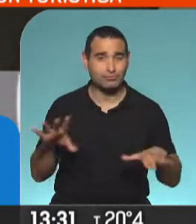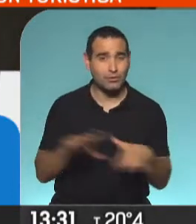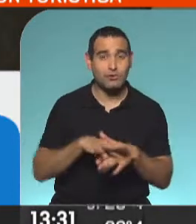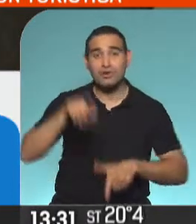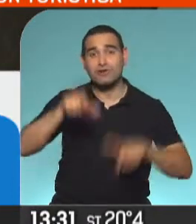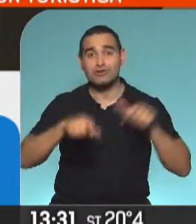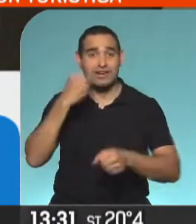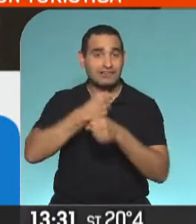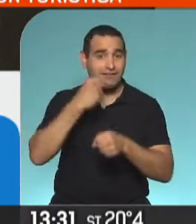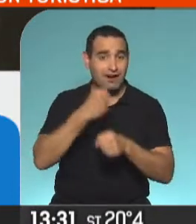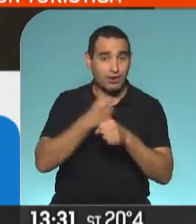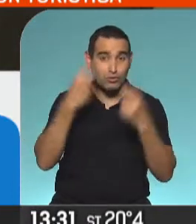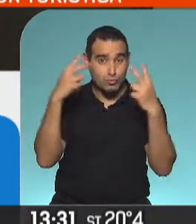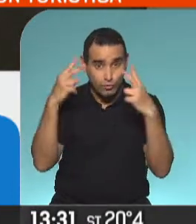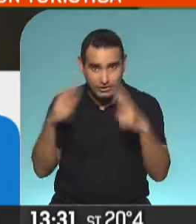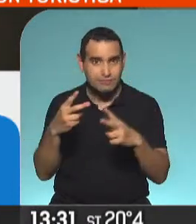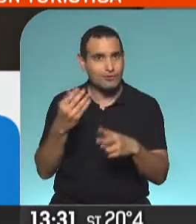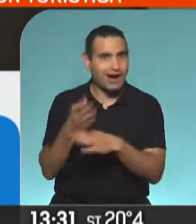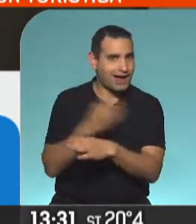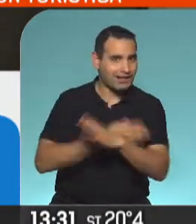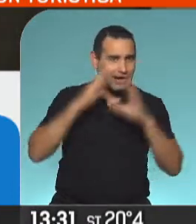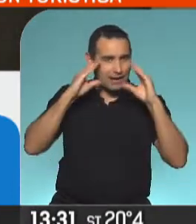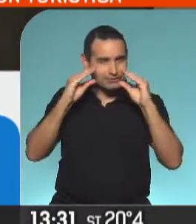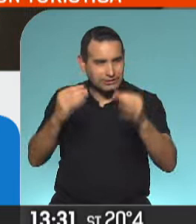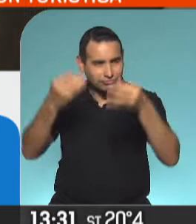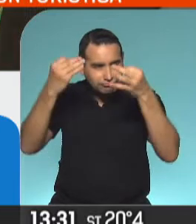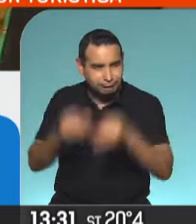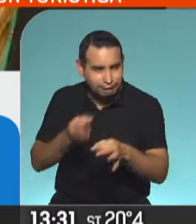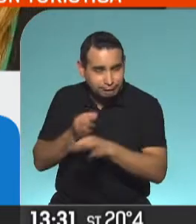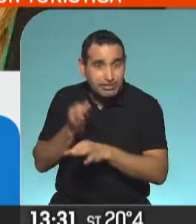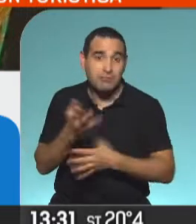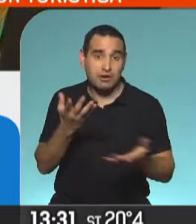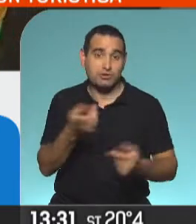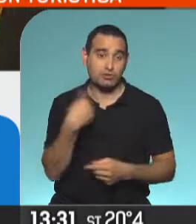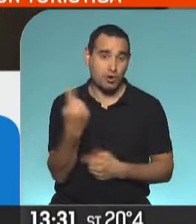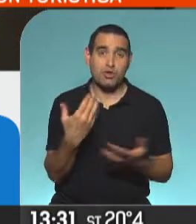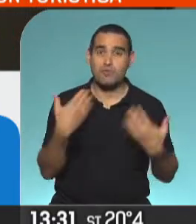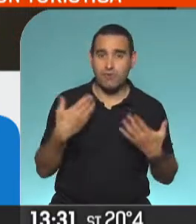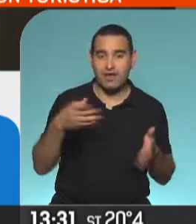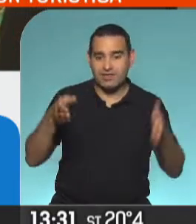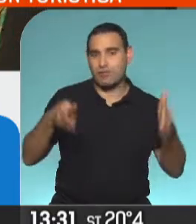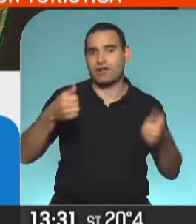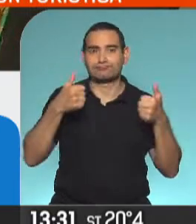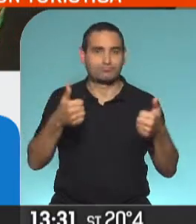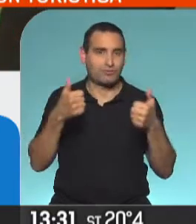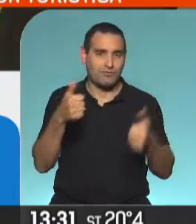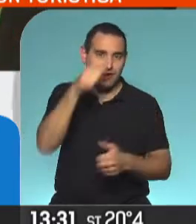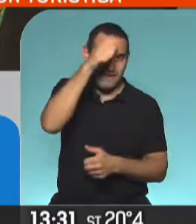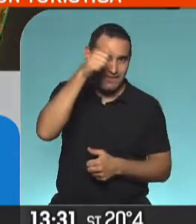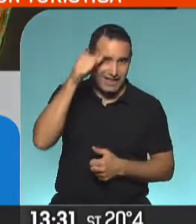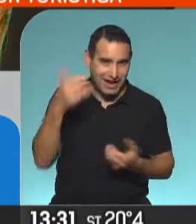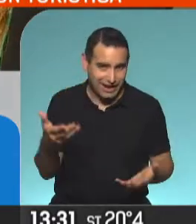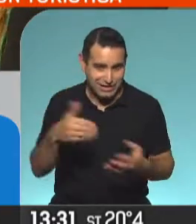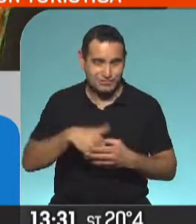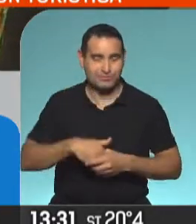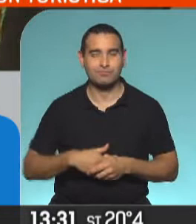las trabajadoras del turismo capacitados para que justamente podamos tener una excelente temporada para el verano, y eso es lo que